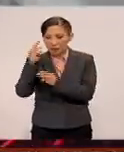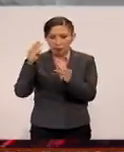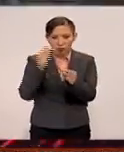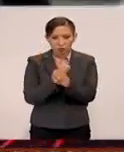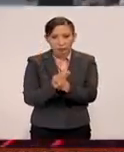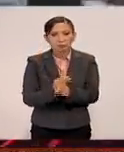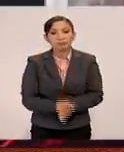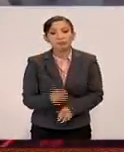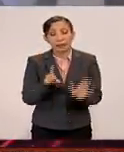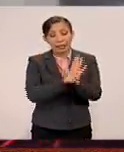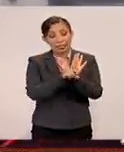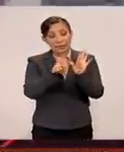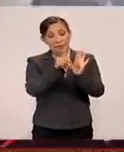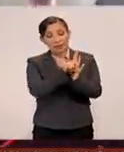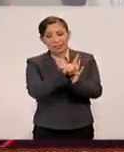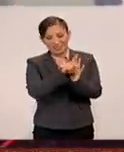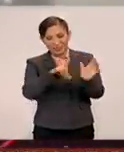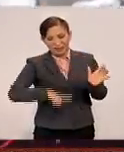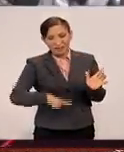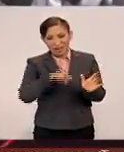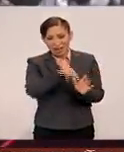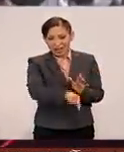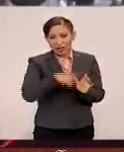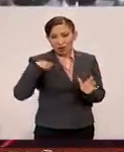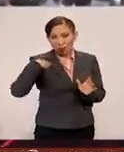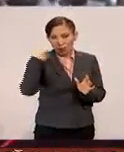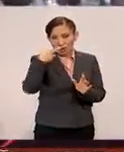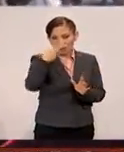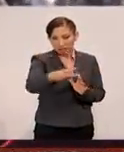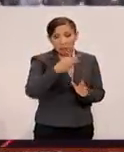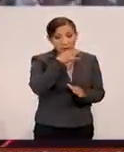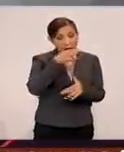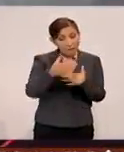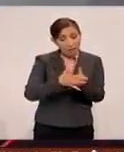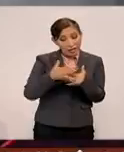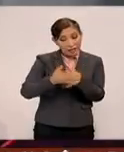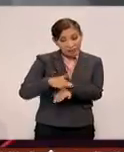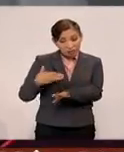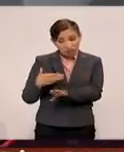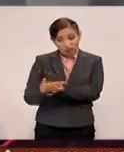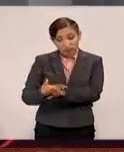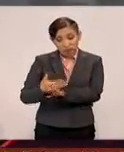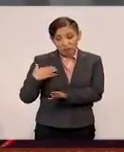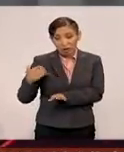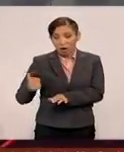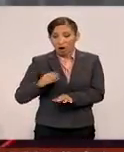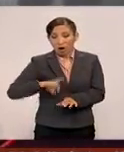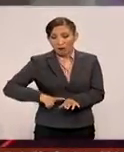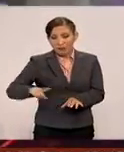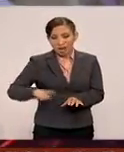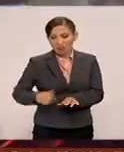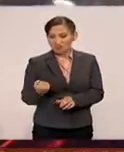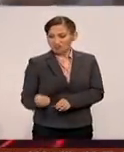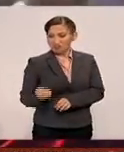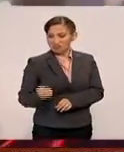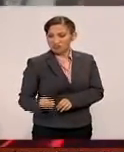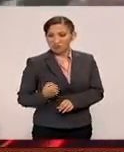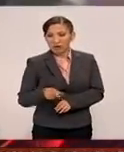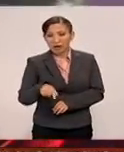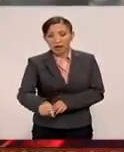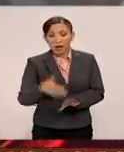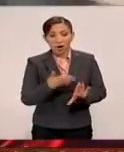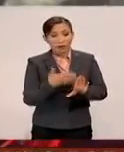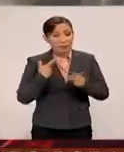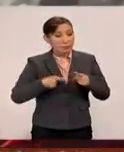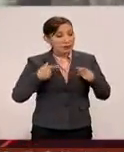mundo. El Departamento de Estado, ubicado en Washington, advierte que la ofensiva de gobiernos autoritarios y actores no estatales contra la